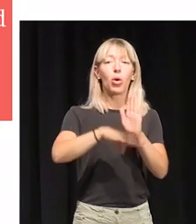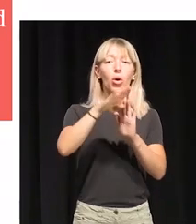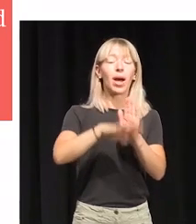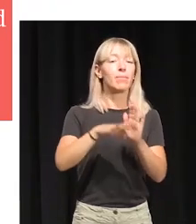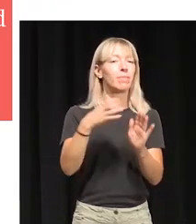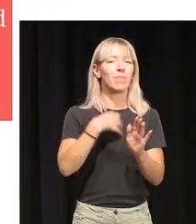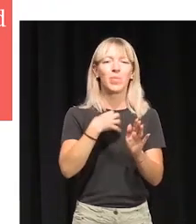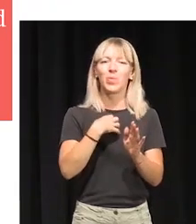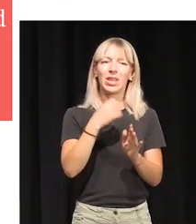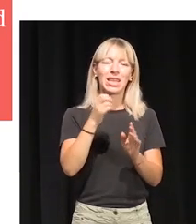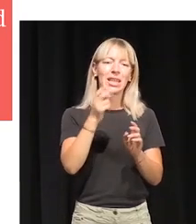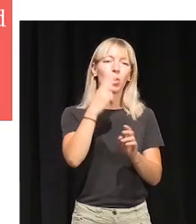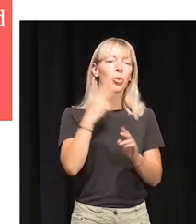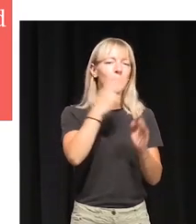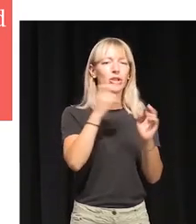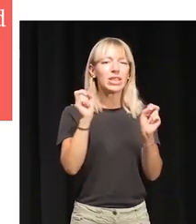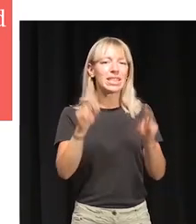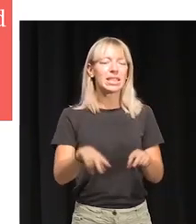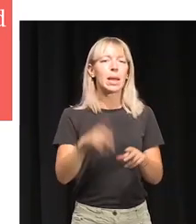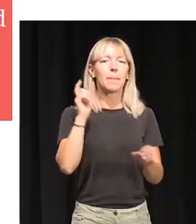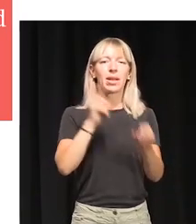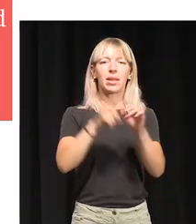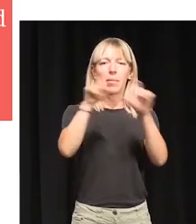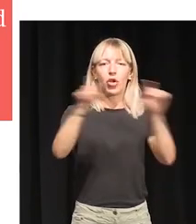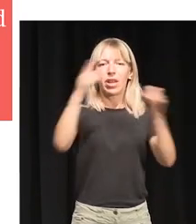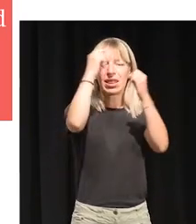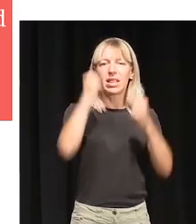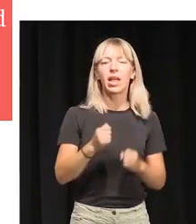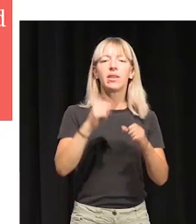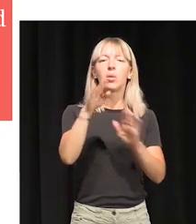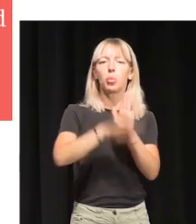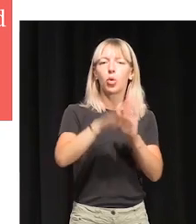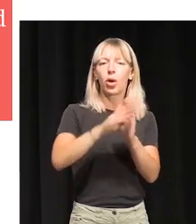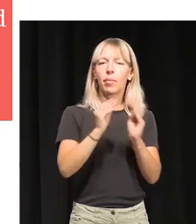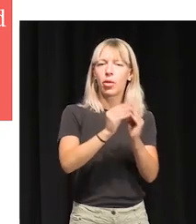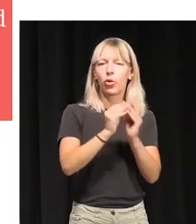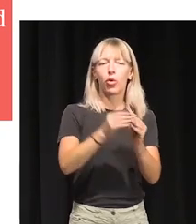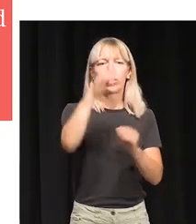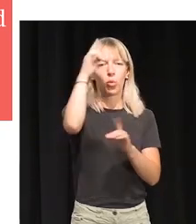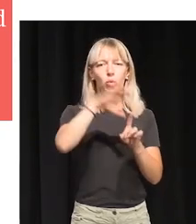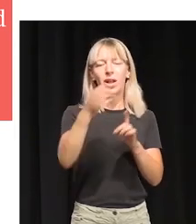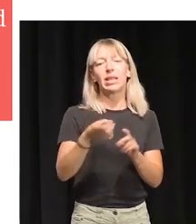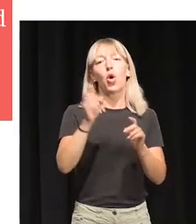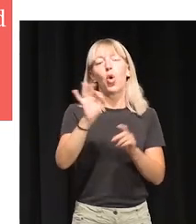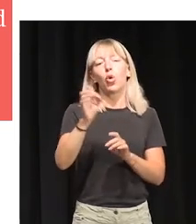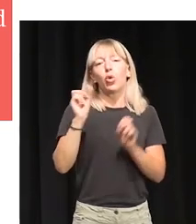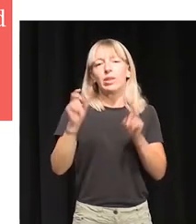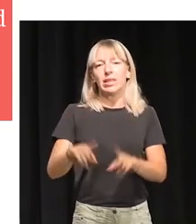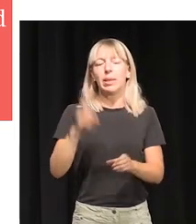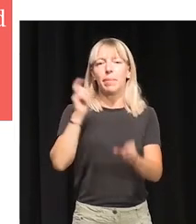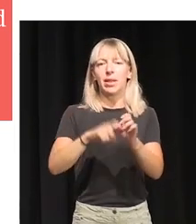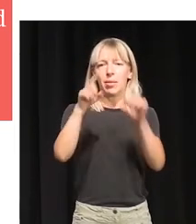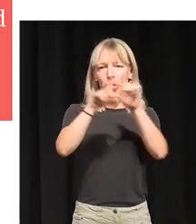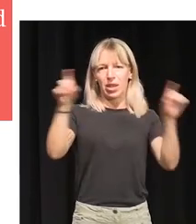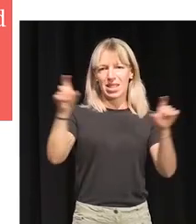no sería posible sin el compromiso, sin la participación de entidades y programadores culturales y, por supuesto, tampoco sin la participación de